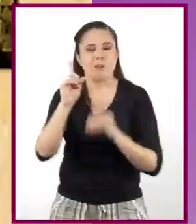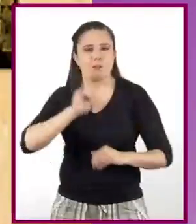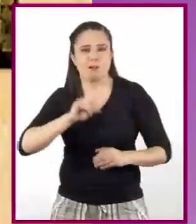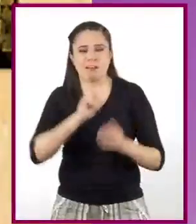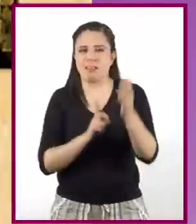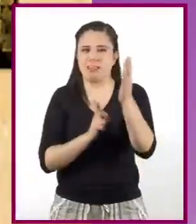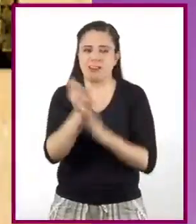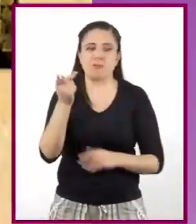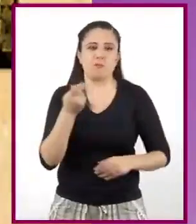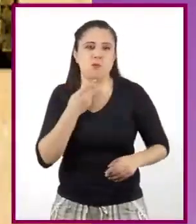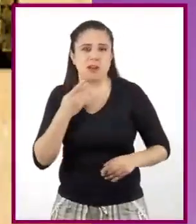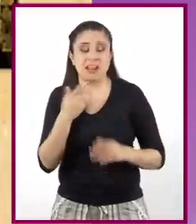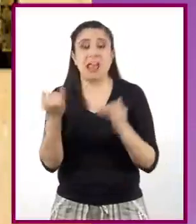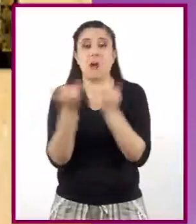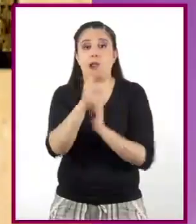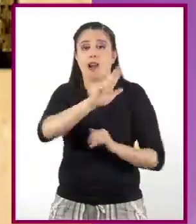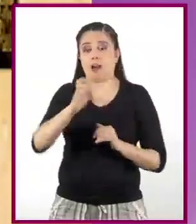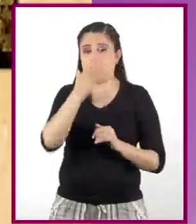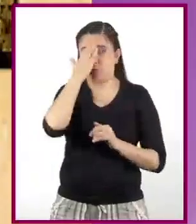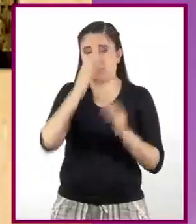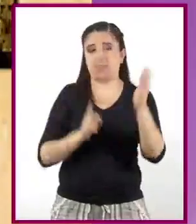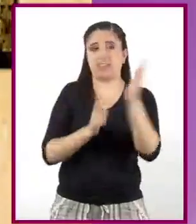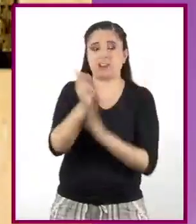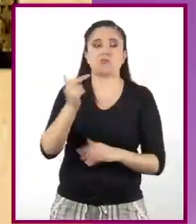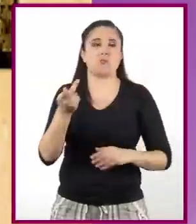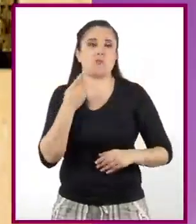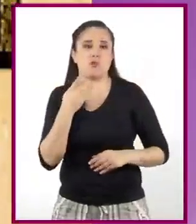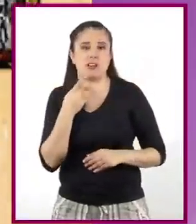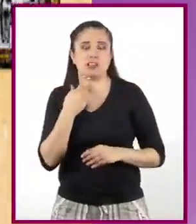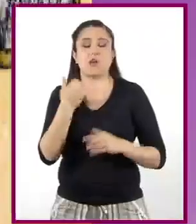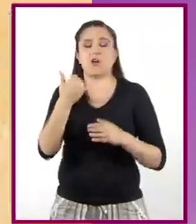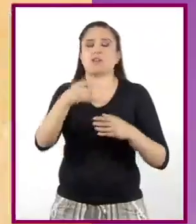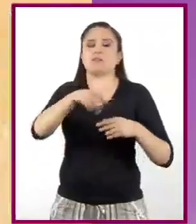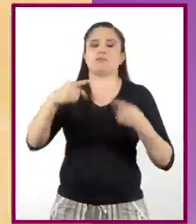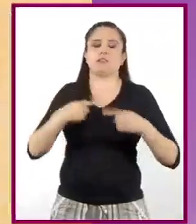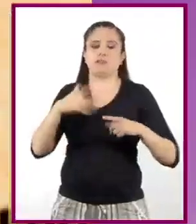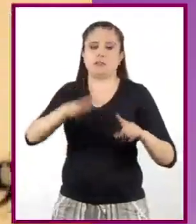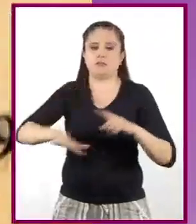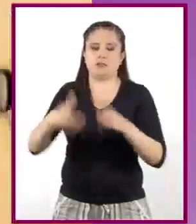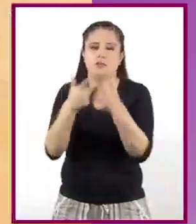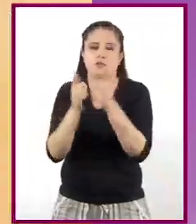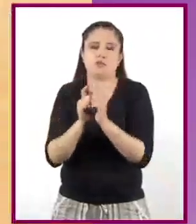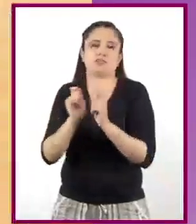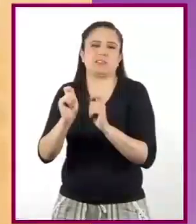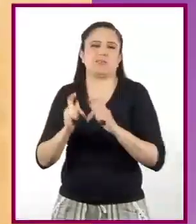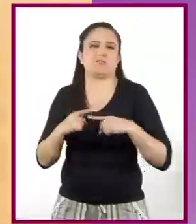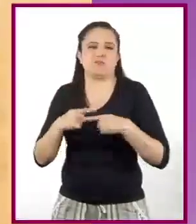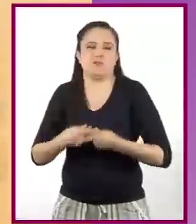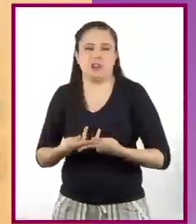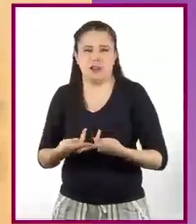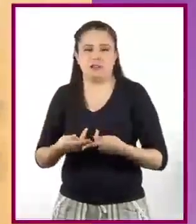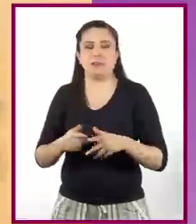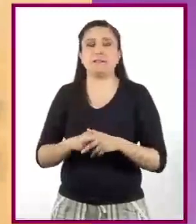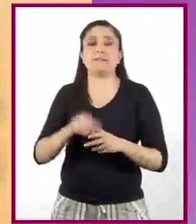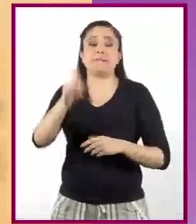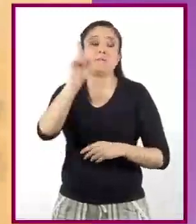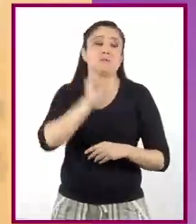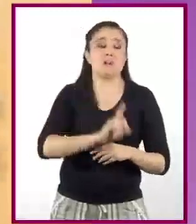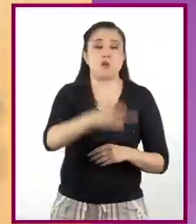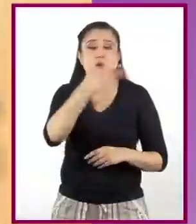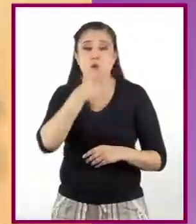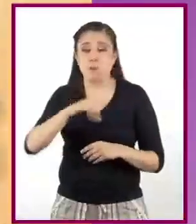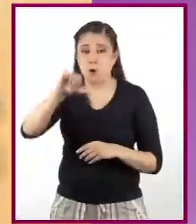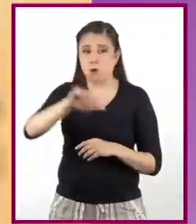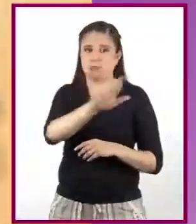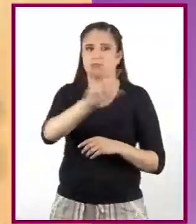mujeres, sino también el reconocimiento de los derechos políticos y civiles de los grupos vulnerables. Así, hombres y mujeres hoy